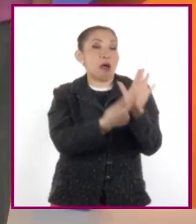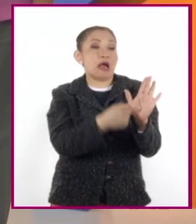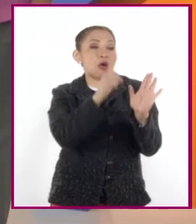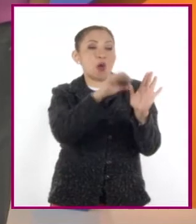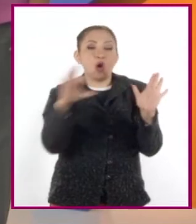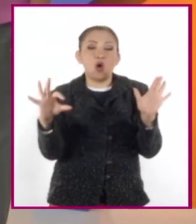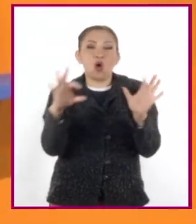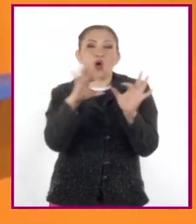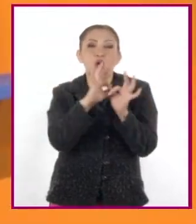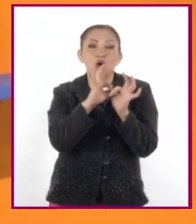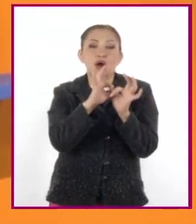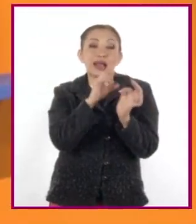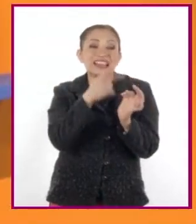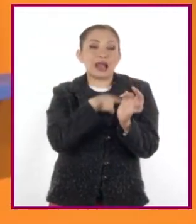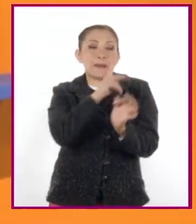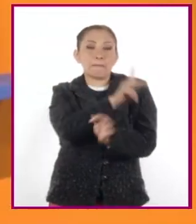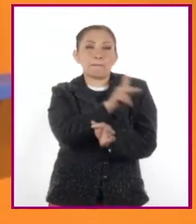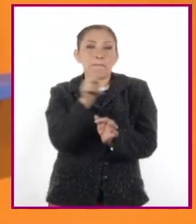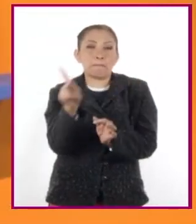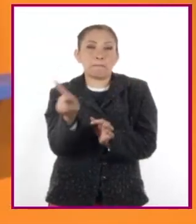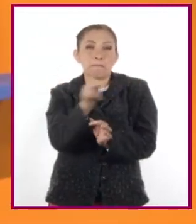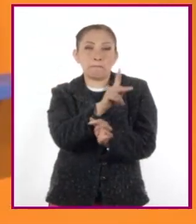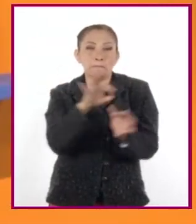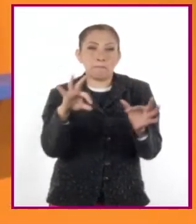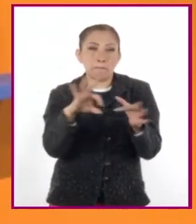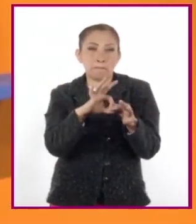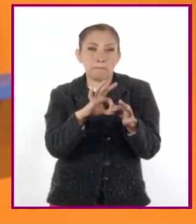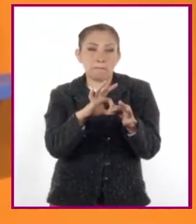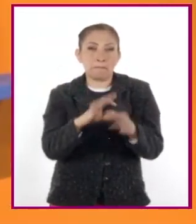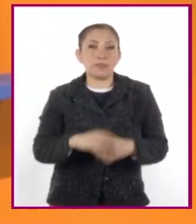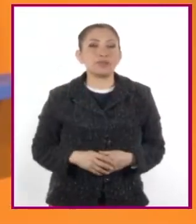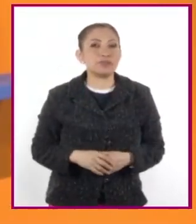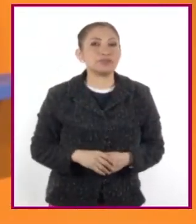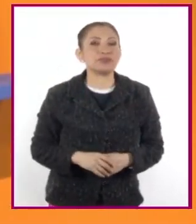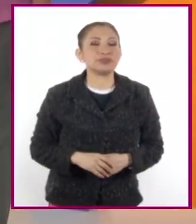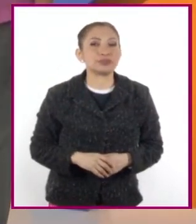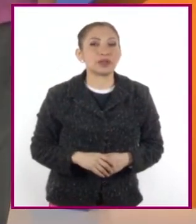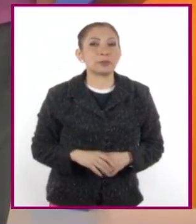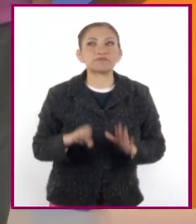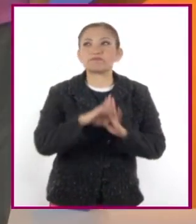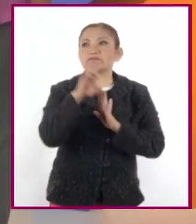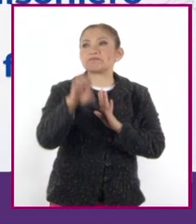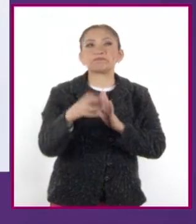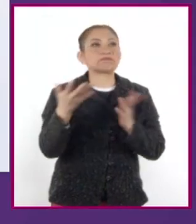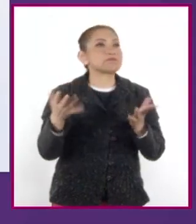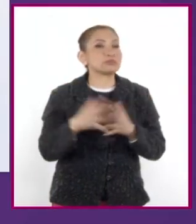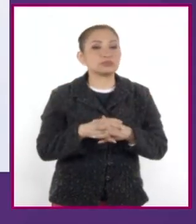representado y con la que guarda cierta relación de semejanza. Por ejemplo,